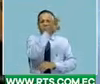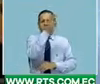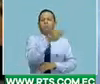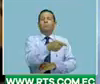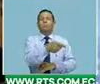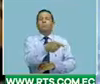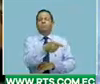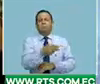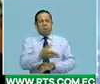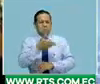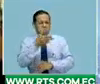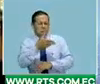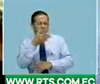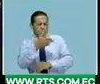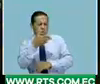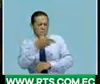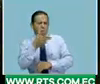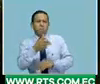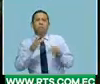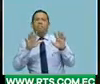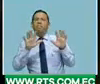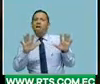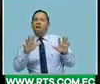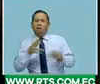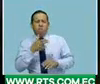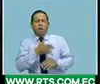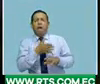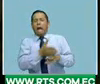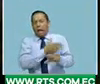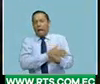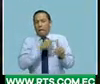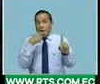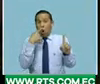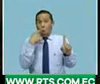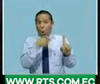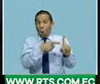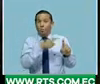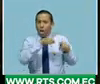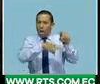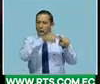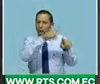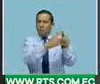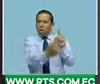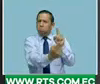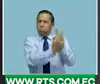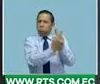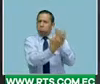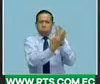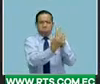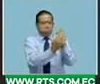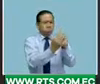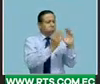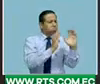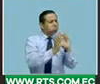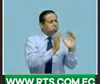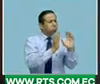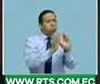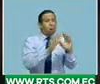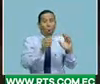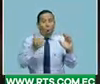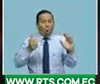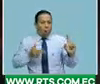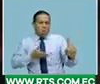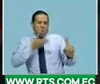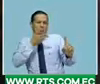Recibió más de 10 disparos mientras conversaba con amigos a pocos metros de su domicilio, ubicado en la